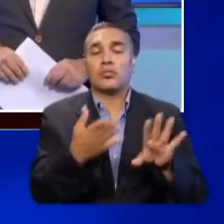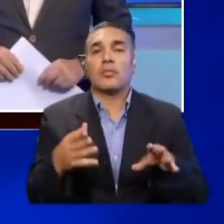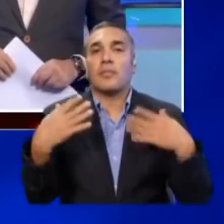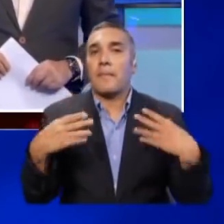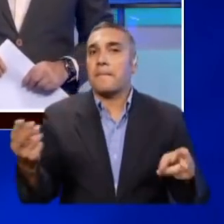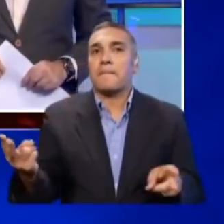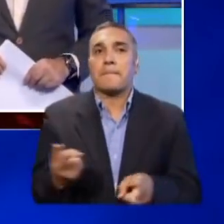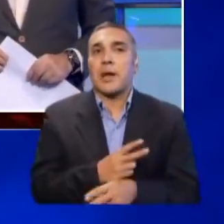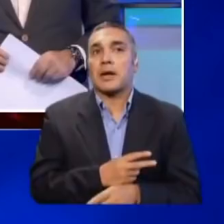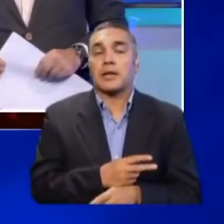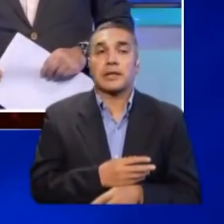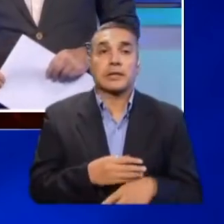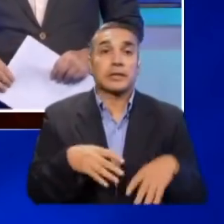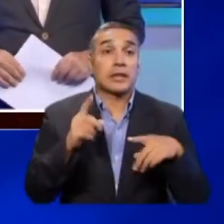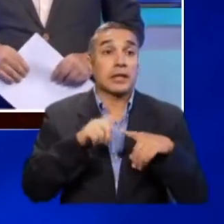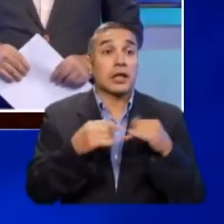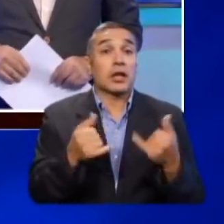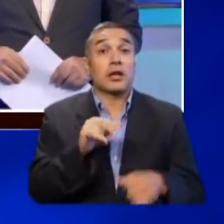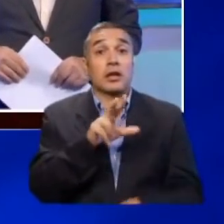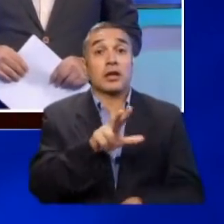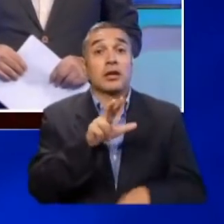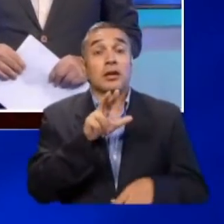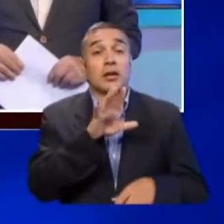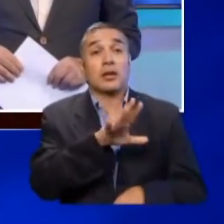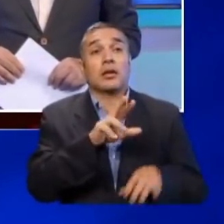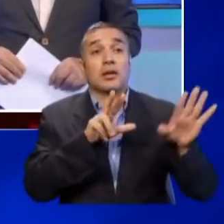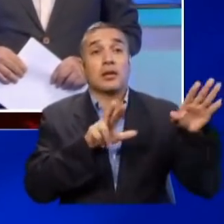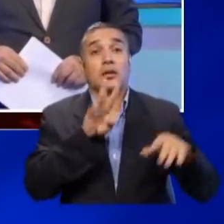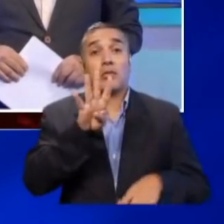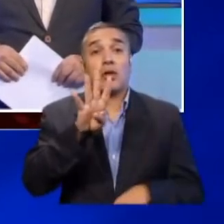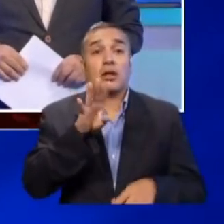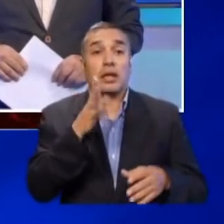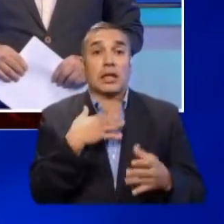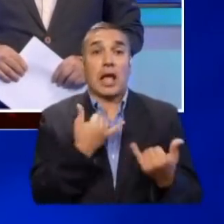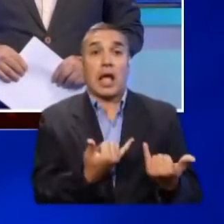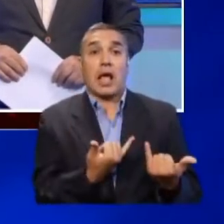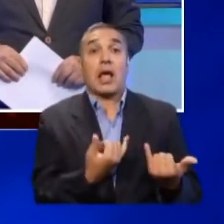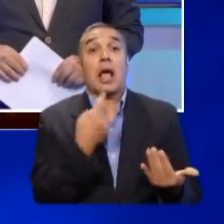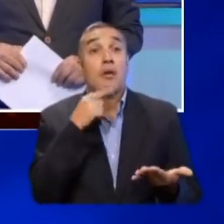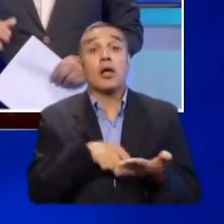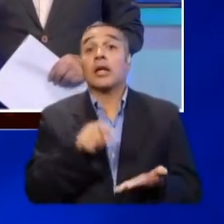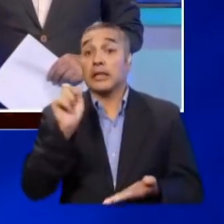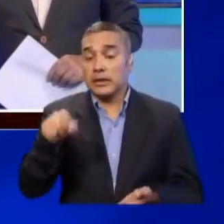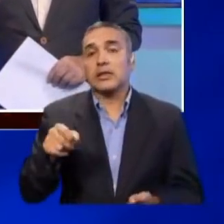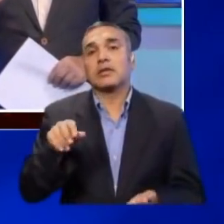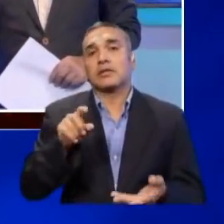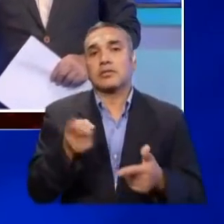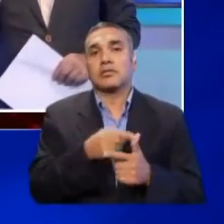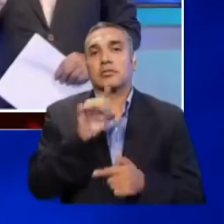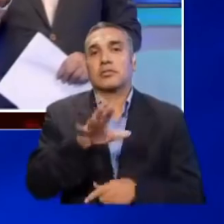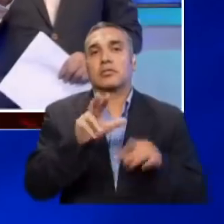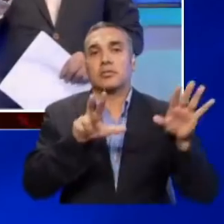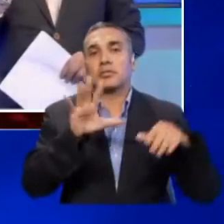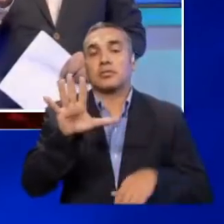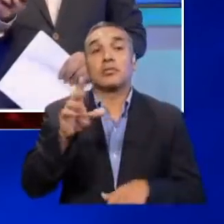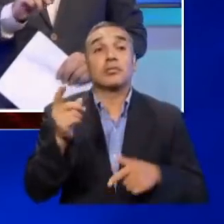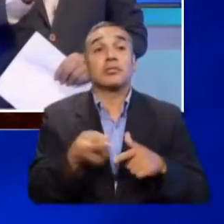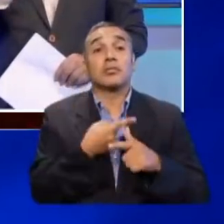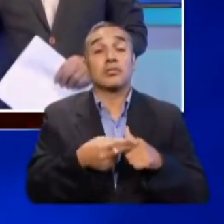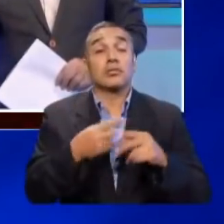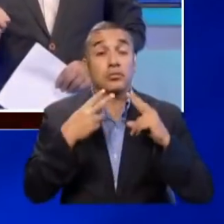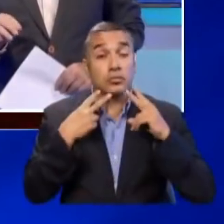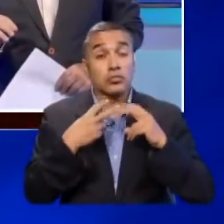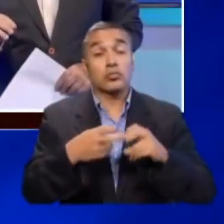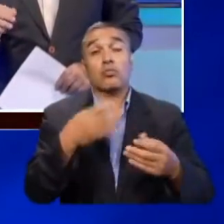no quepa obra hasta el momento 500 84 muertes violentas en lo que va del año en todo el país en todo caso yo creo que criminalística está